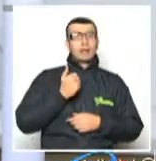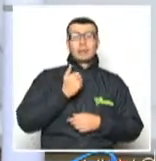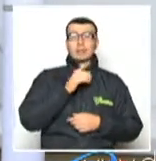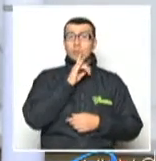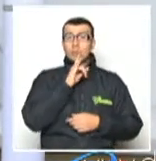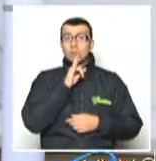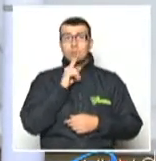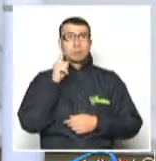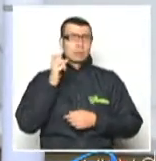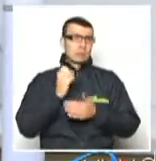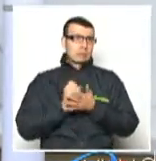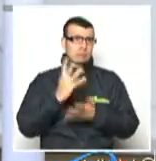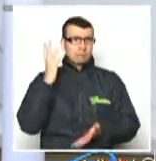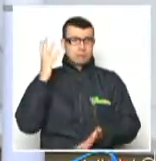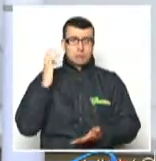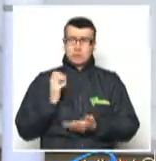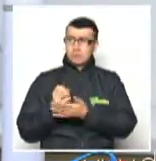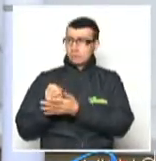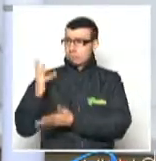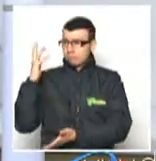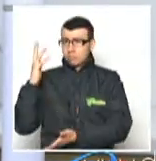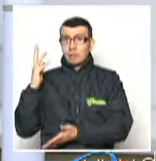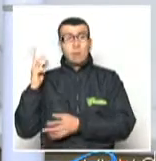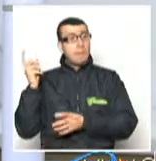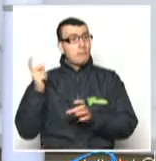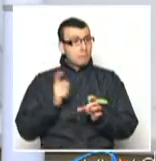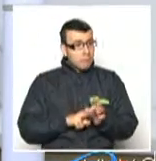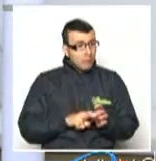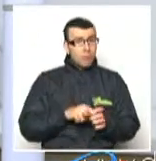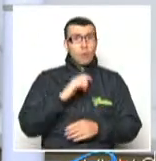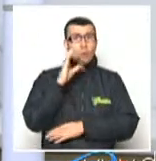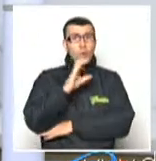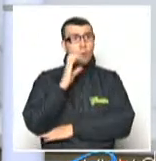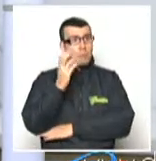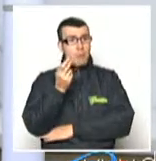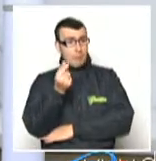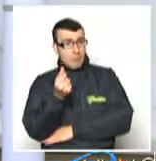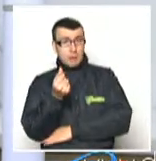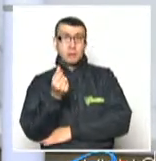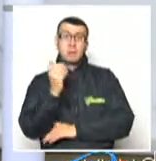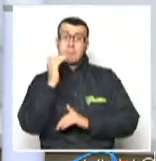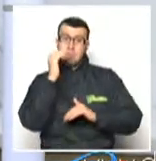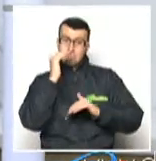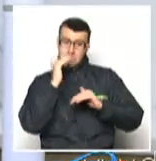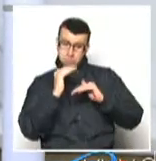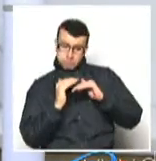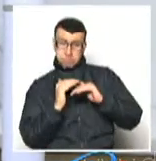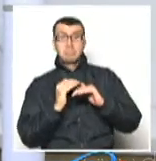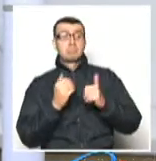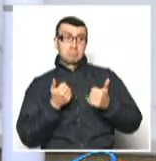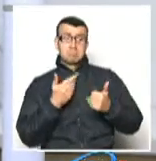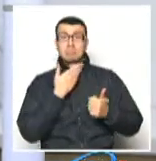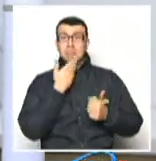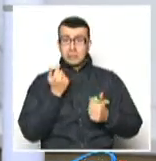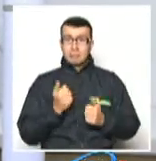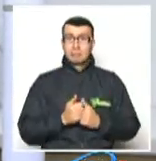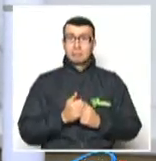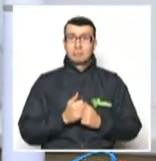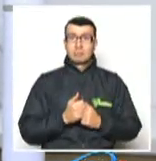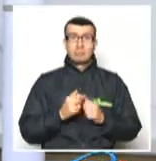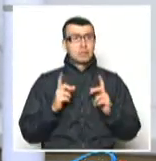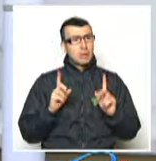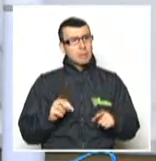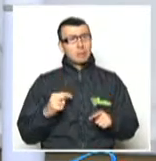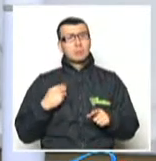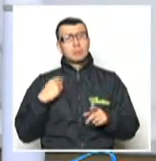era súper costoso. Acá en Colombia el precio muy, muy bueno. La verdad es también que